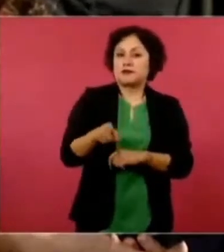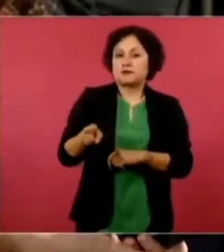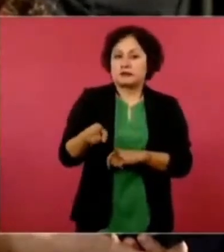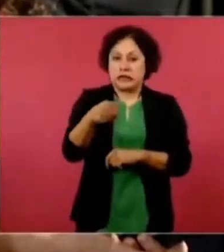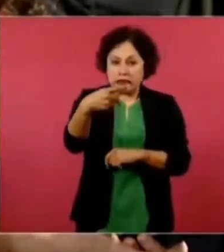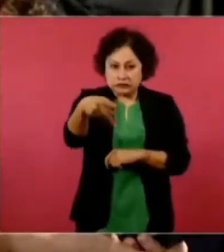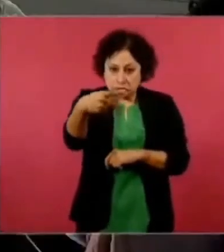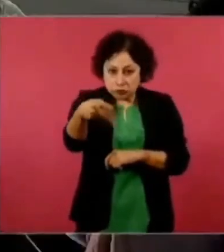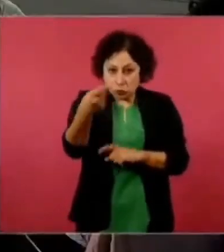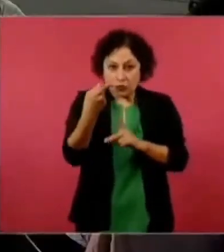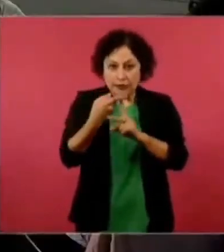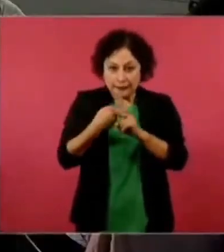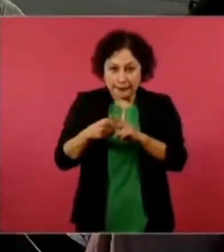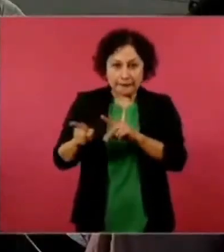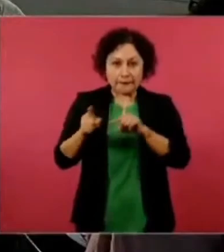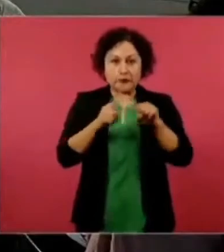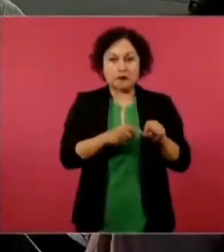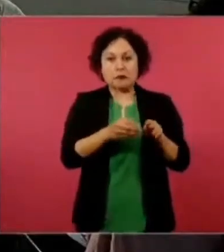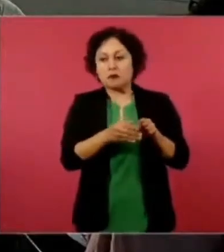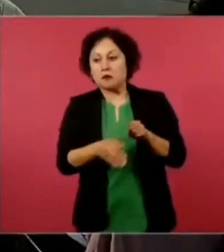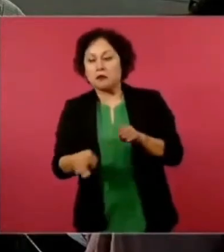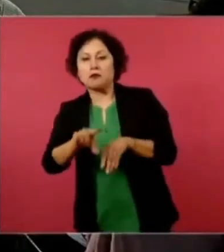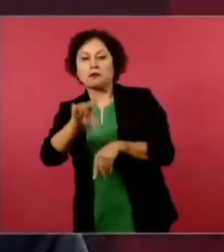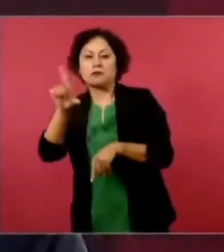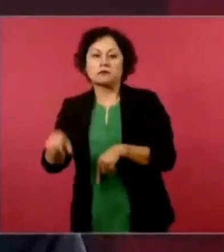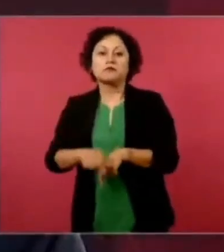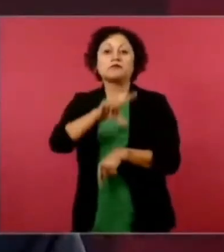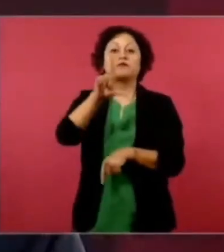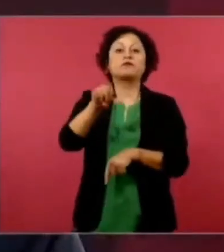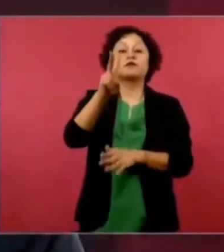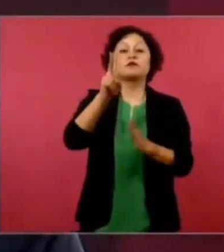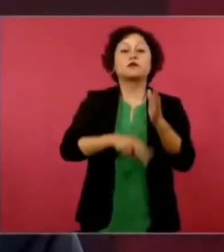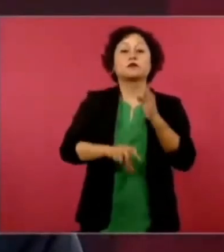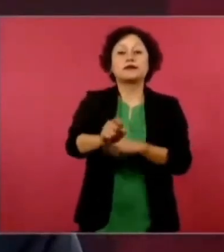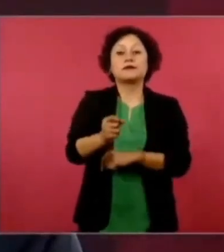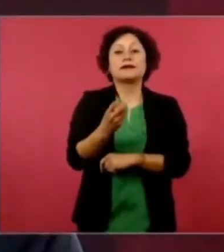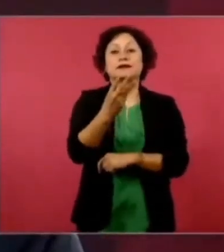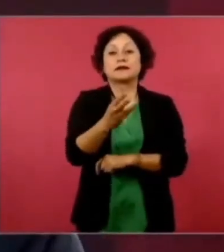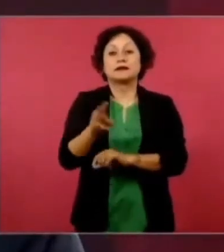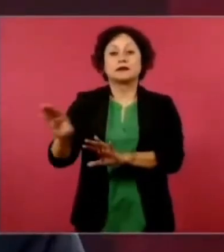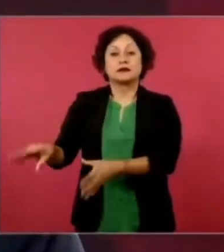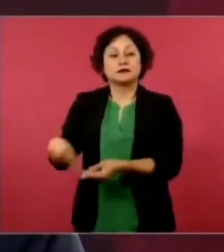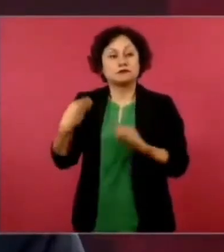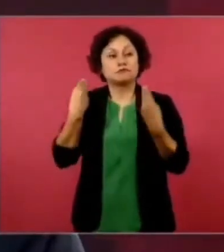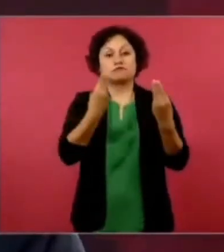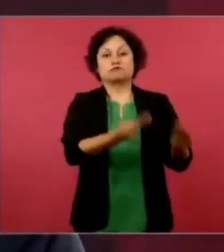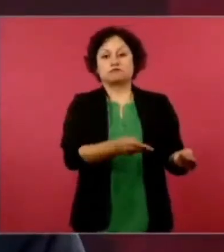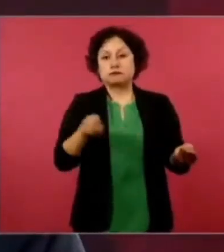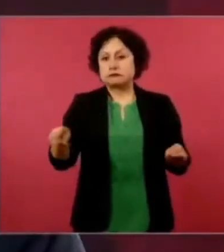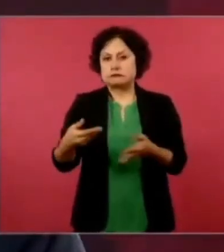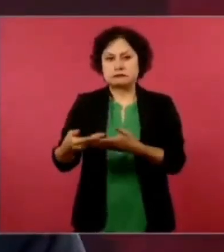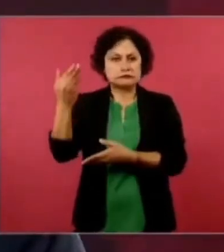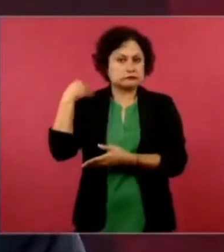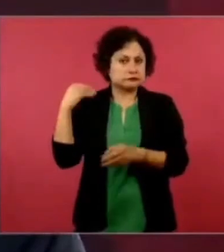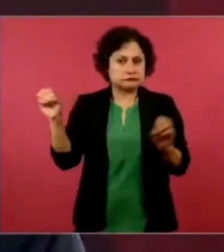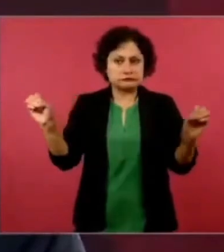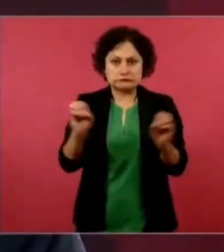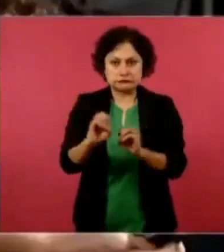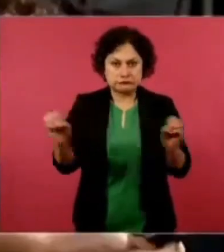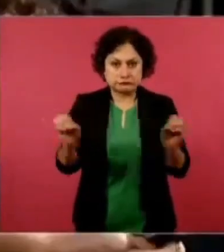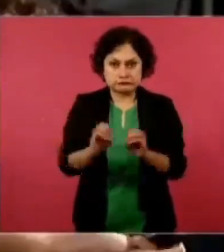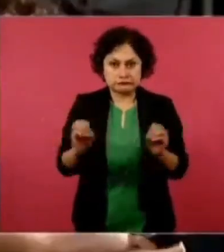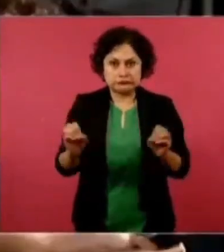sexenio. En el 2023 también presentaron documentación que no habían presentado. Y